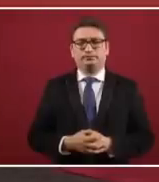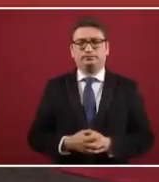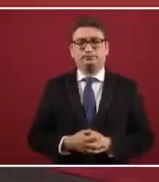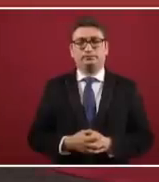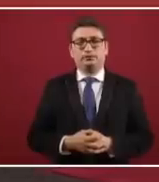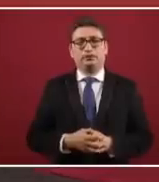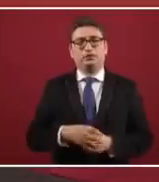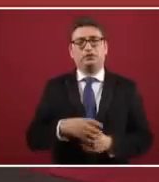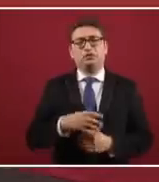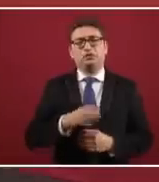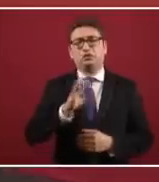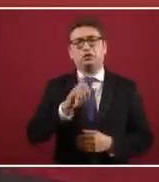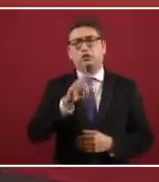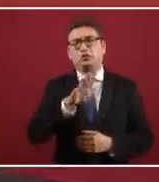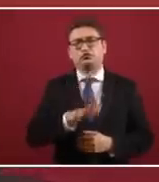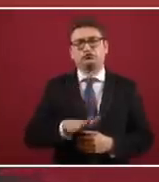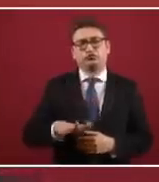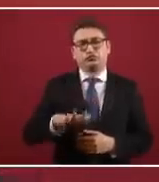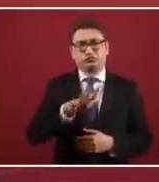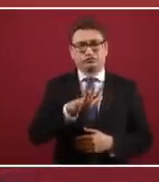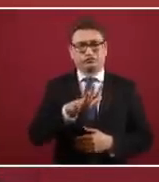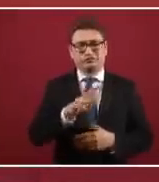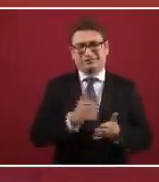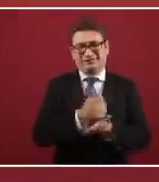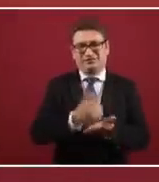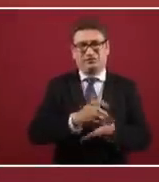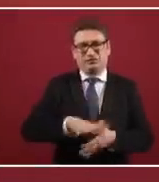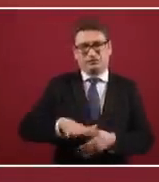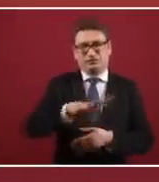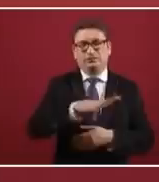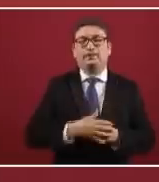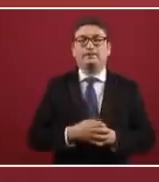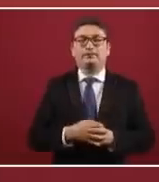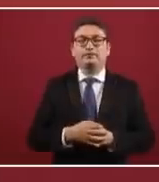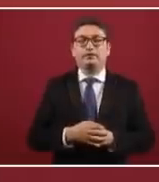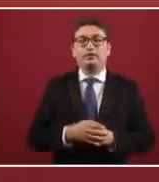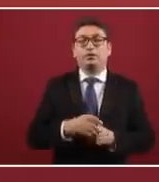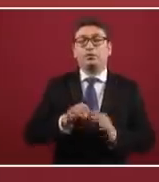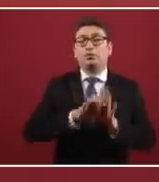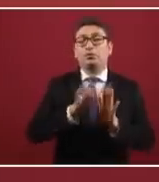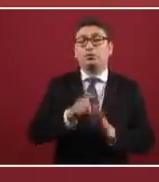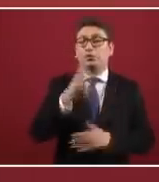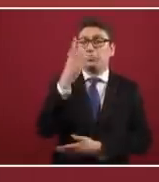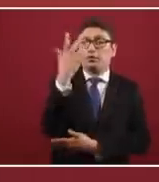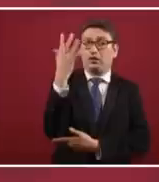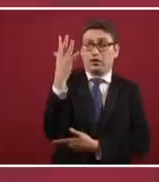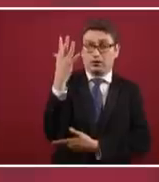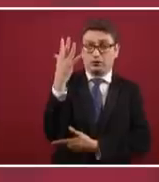zona urbana, si se va a cortar un árbol,